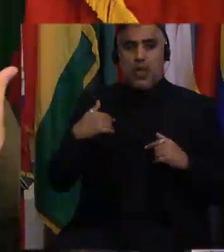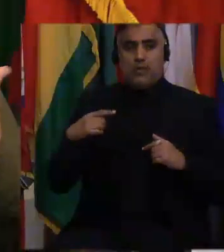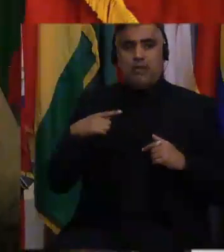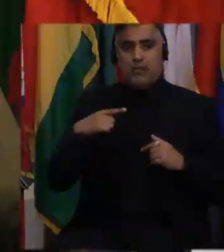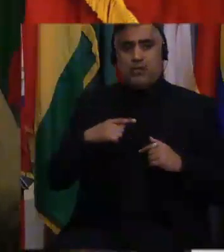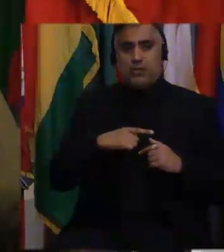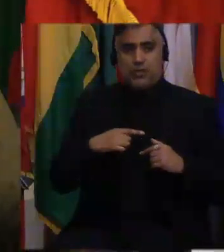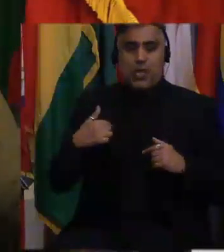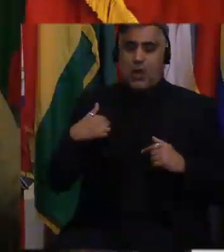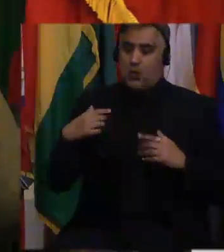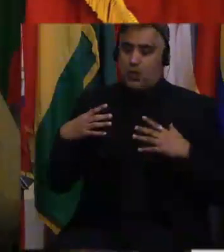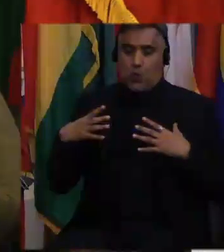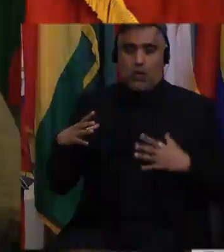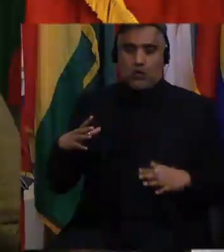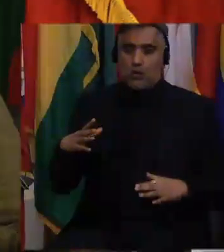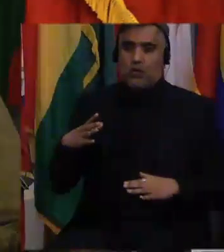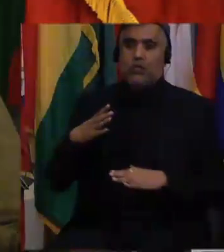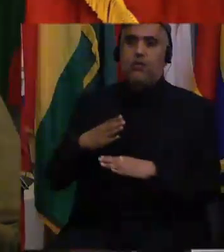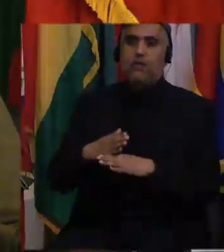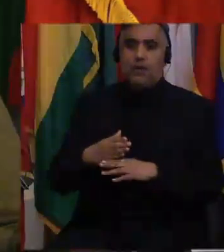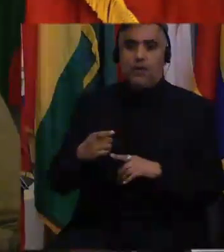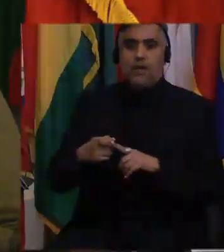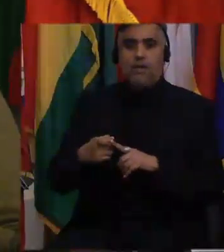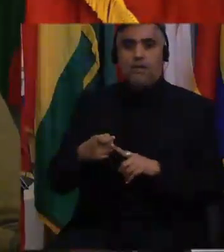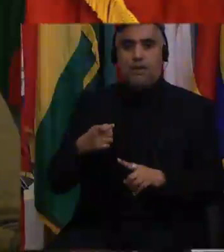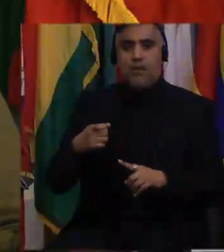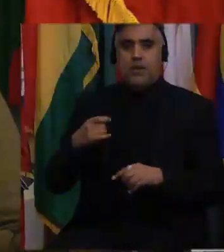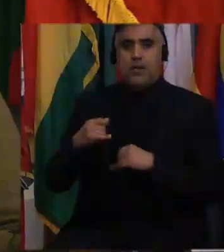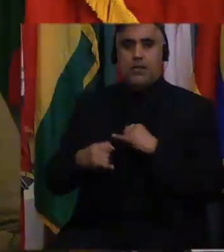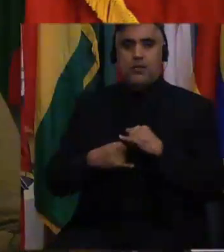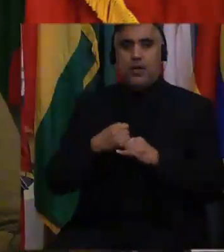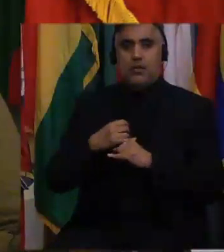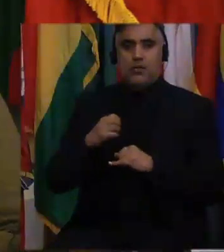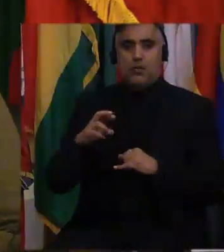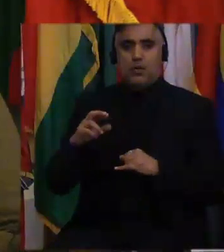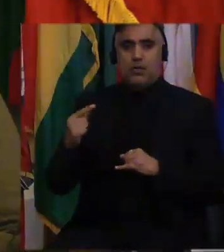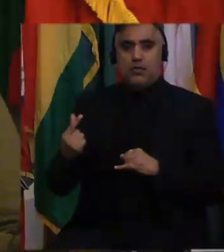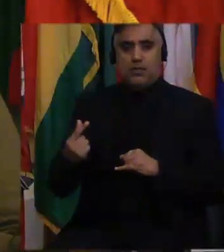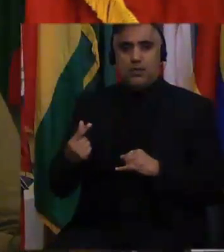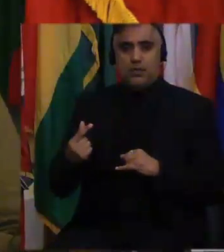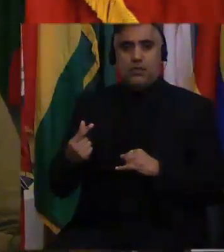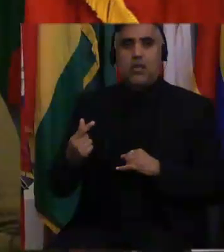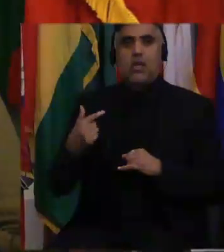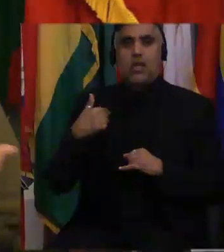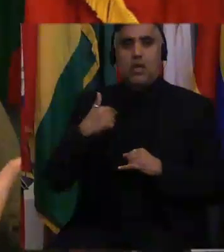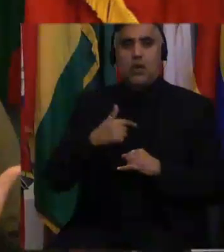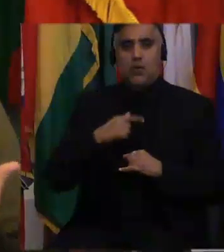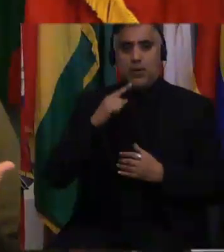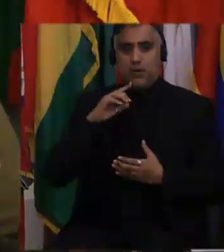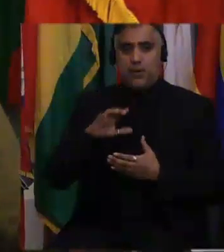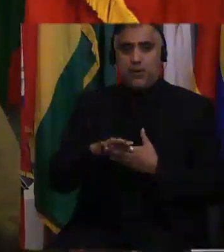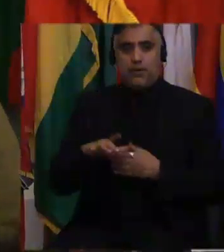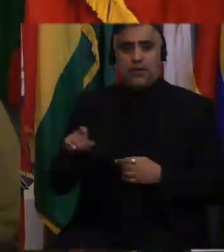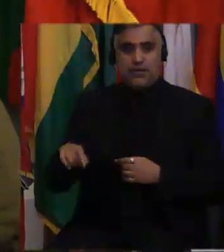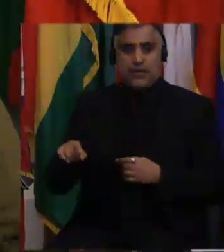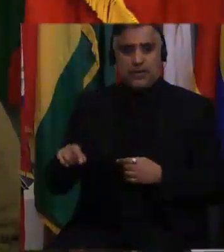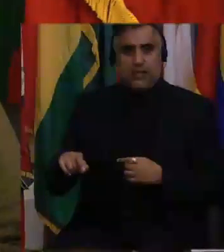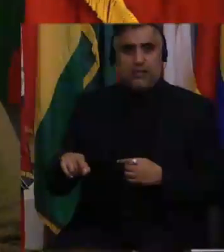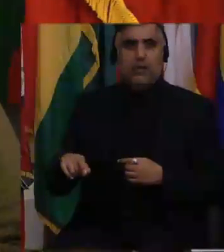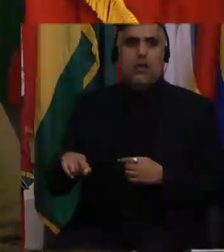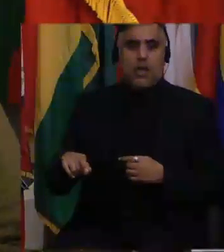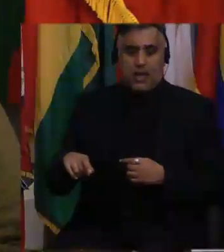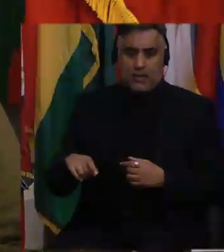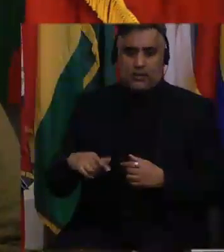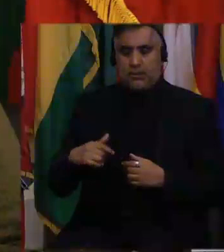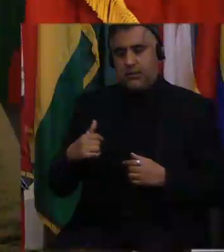inmiscuir desde los organismos internacionales. Nosotras creemos que es necesario, como decía Dubrovka,